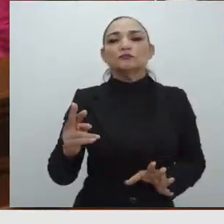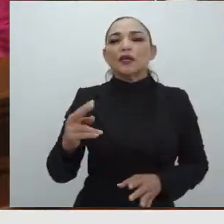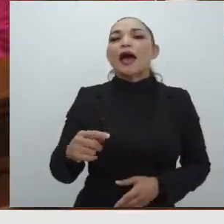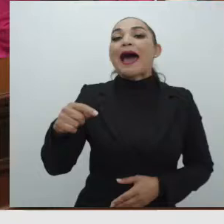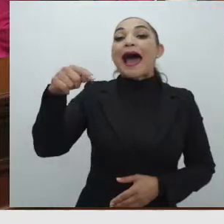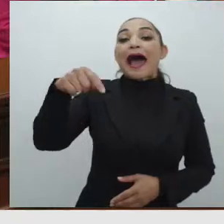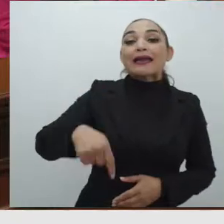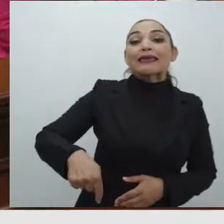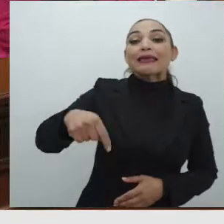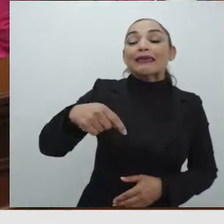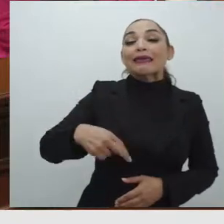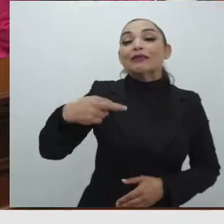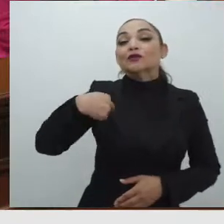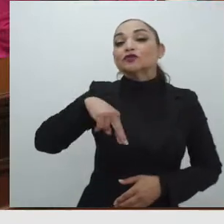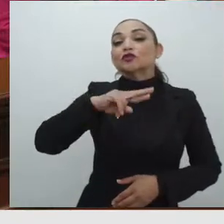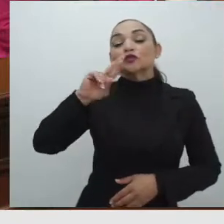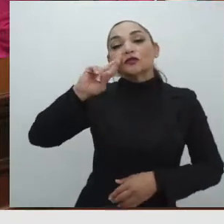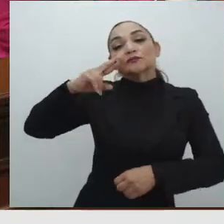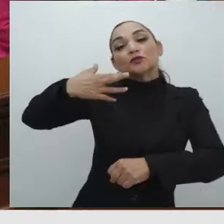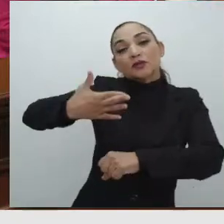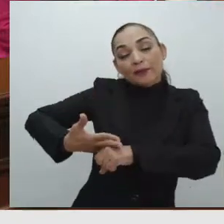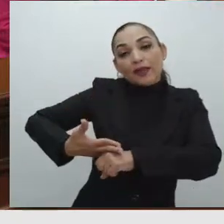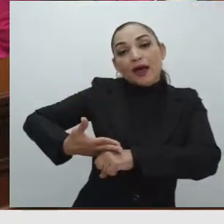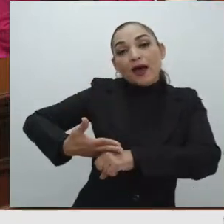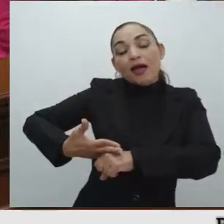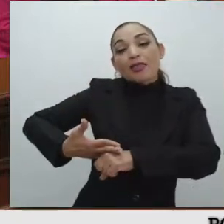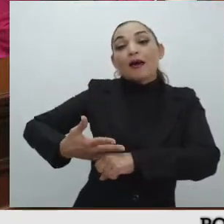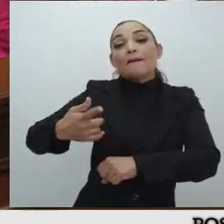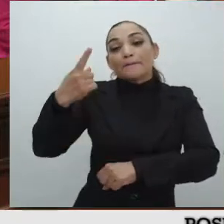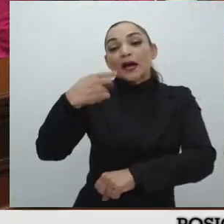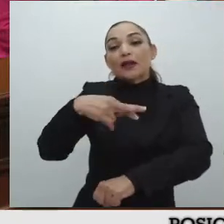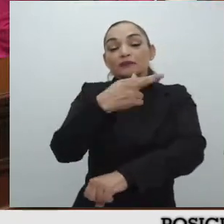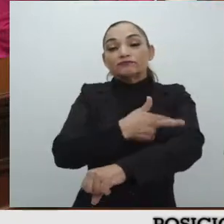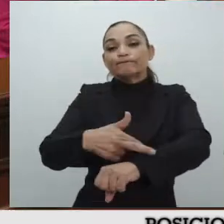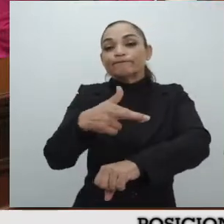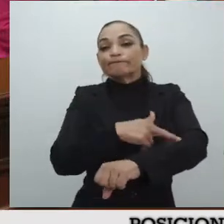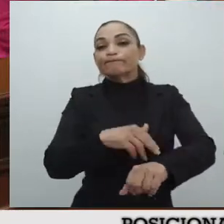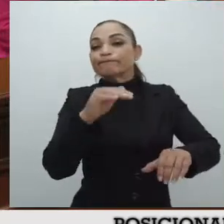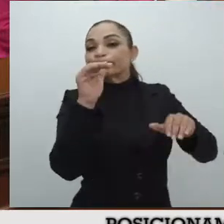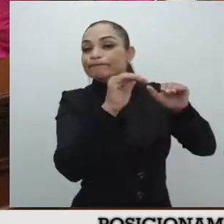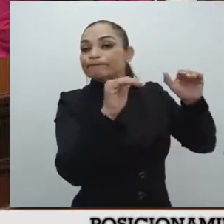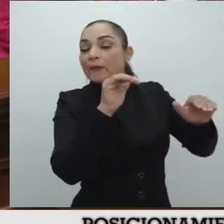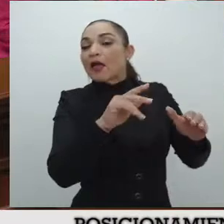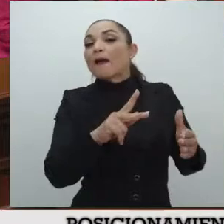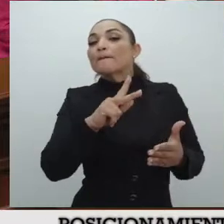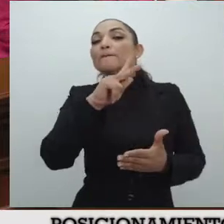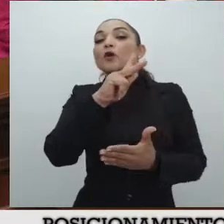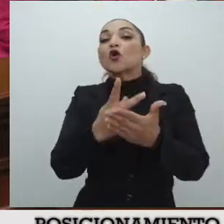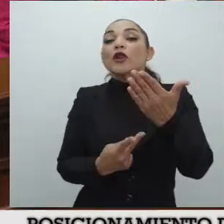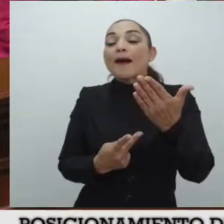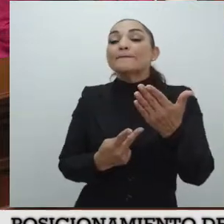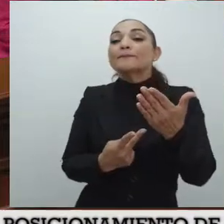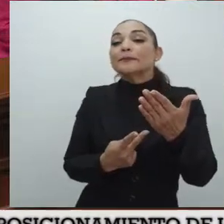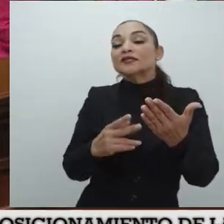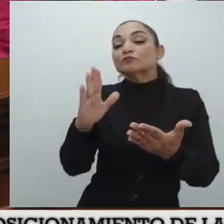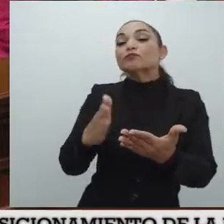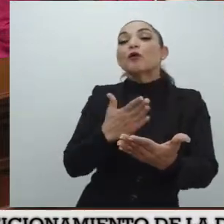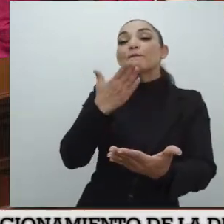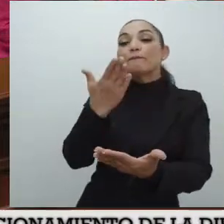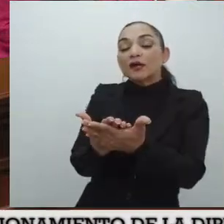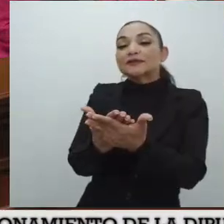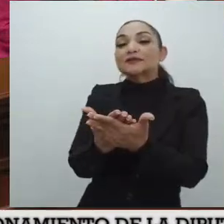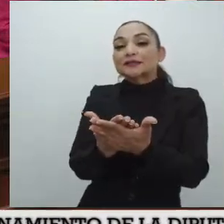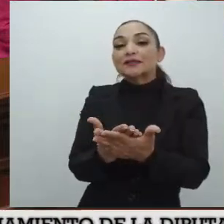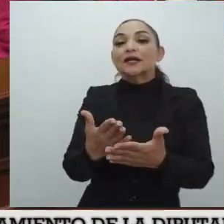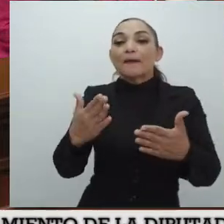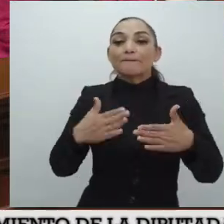íbamos a lanzar el jueves. Este programa se llama Rescatando mi Escuela. ¿De qué va a constar? Es por eso que estuve en Mazatlán